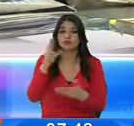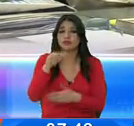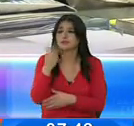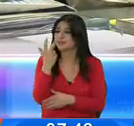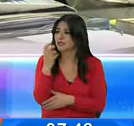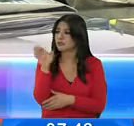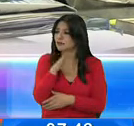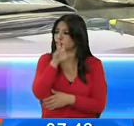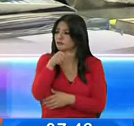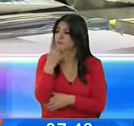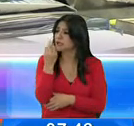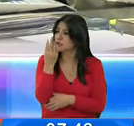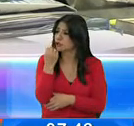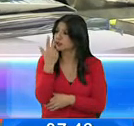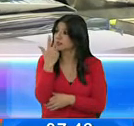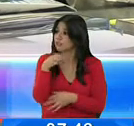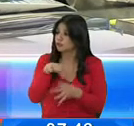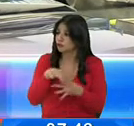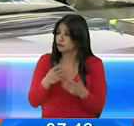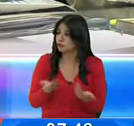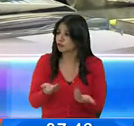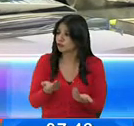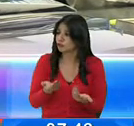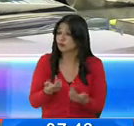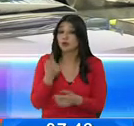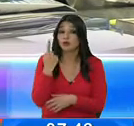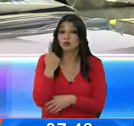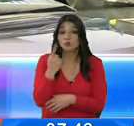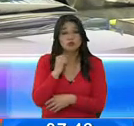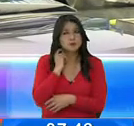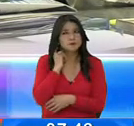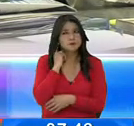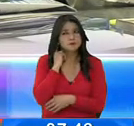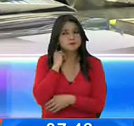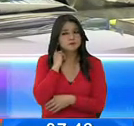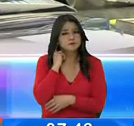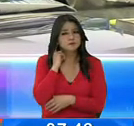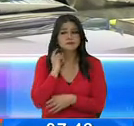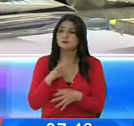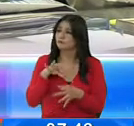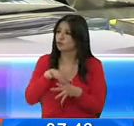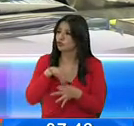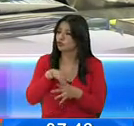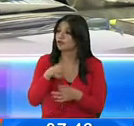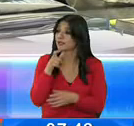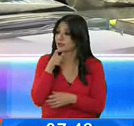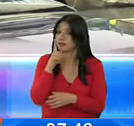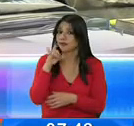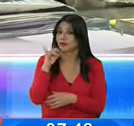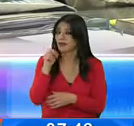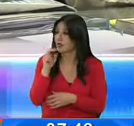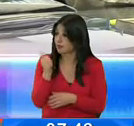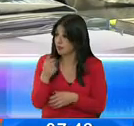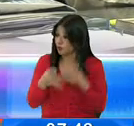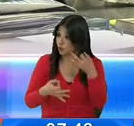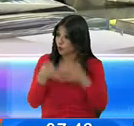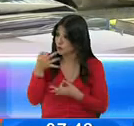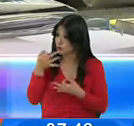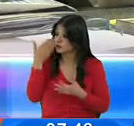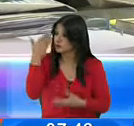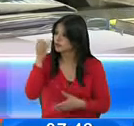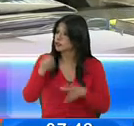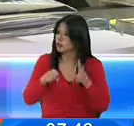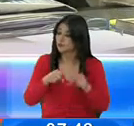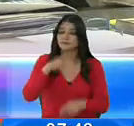2014 con tres votos y uno de los votos está procesada hoy diana atamaint abre el juicio no a la